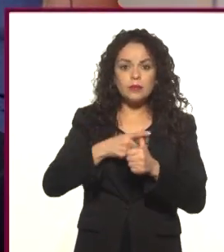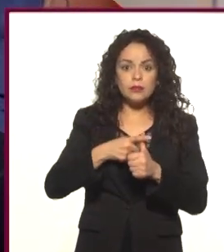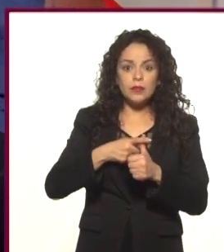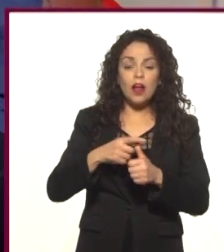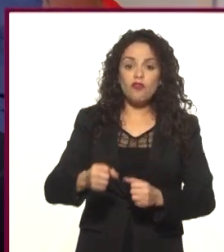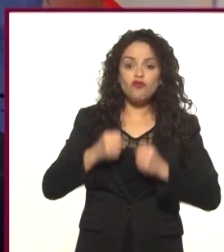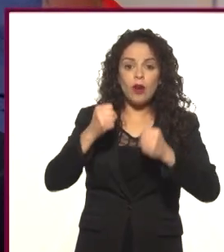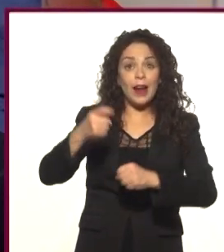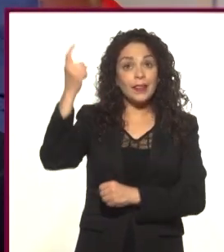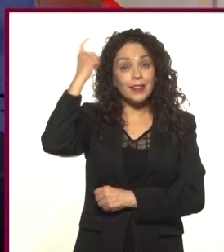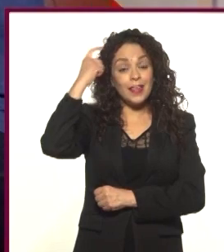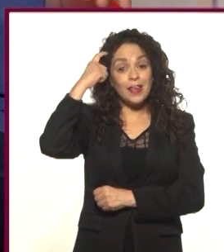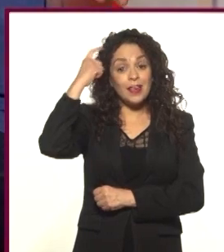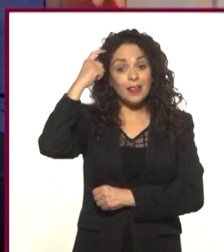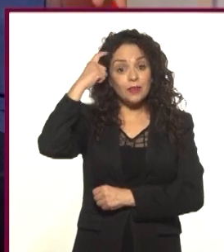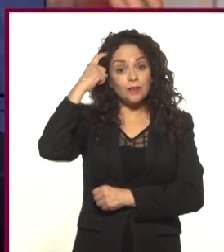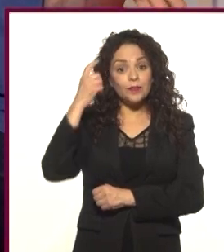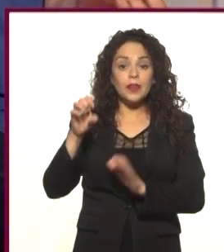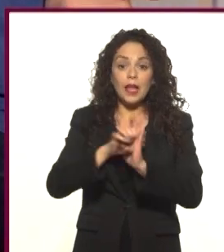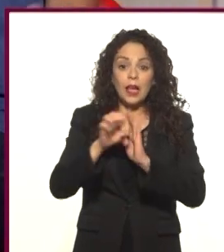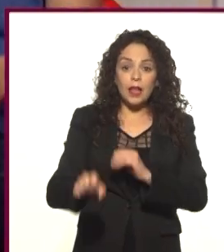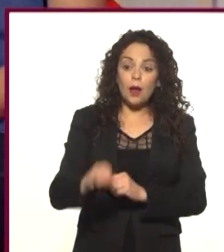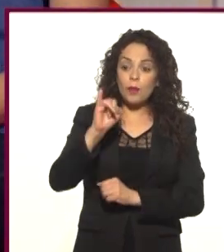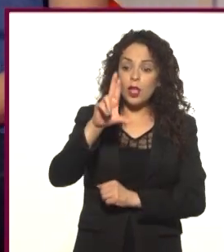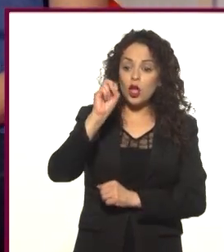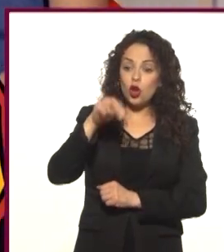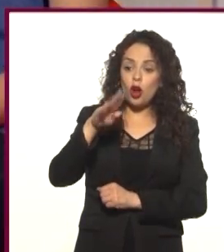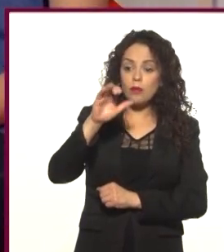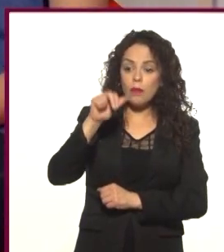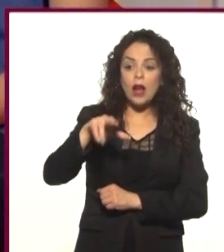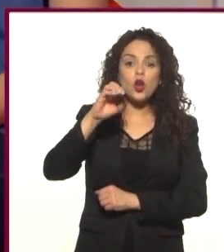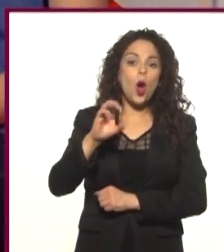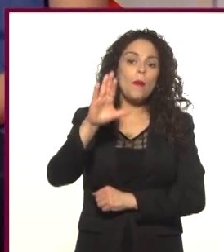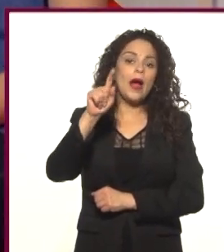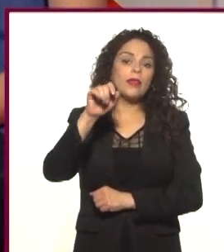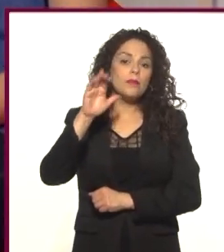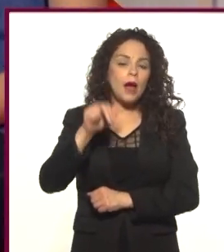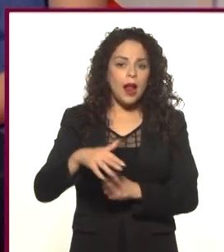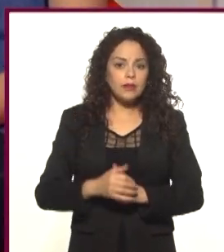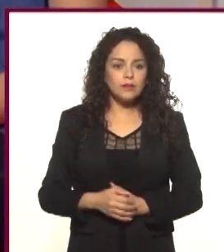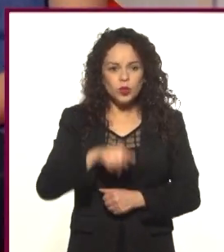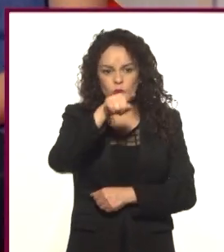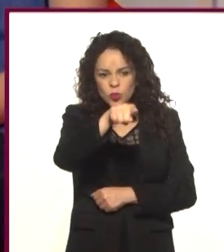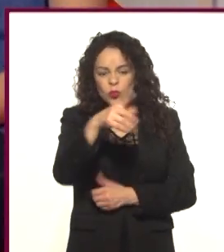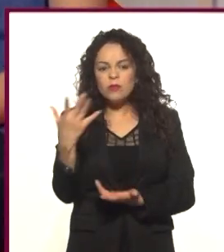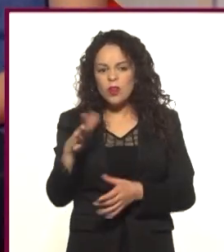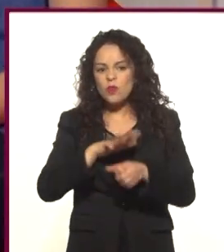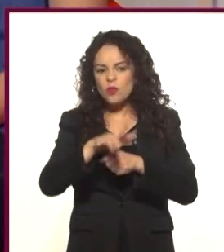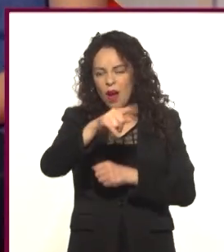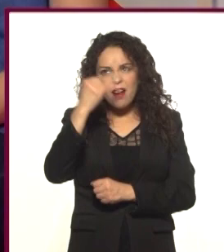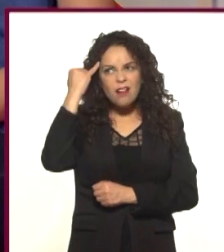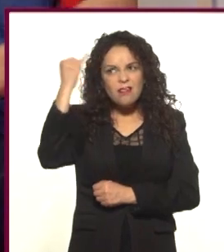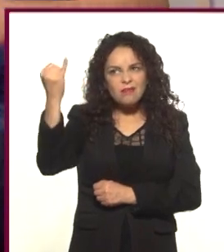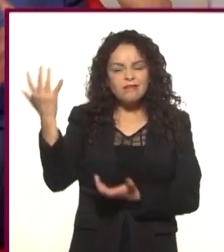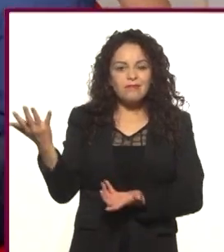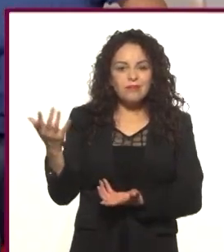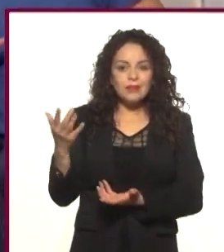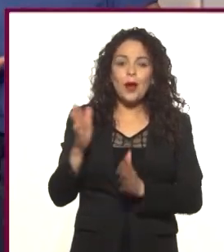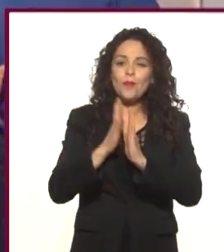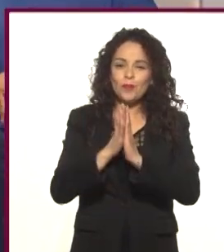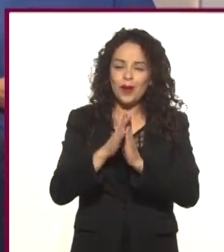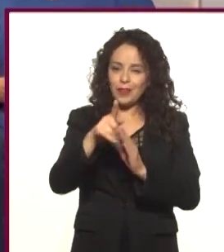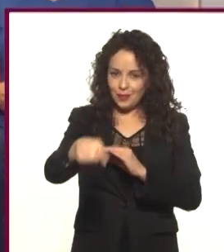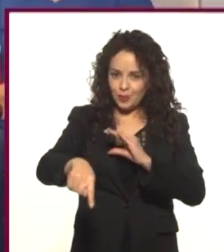su inteligencia, como con Iron Man o Batman. Y allá en casa, ¿qué se les ocurre? No